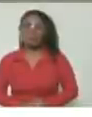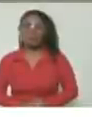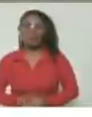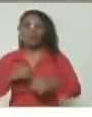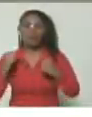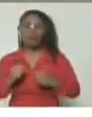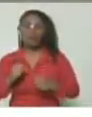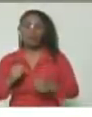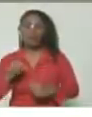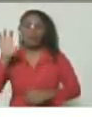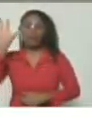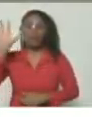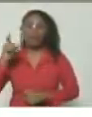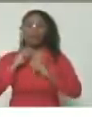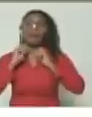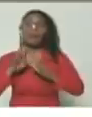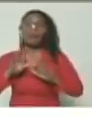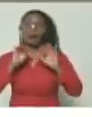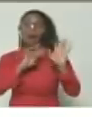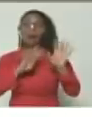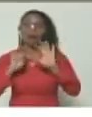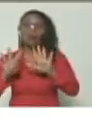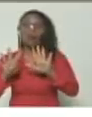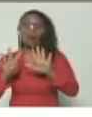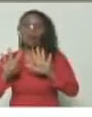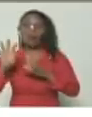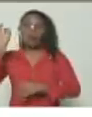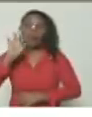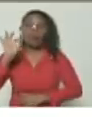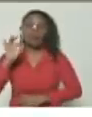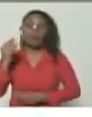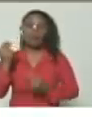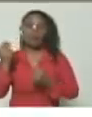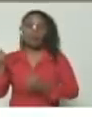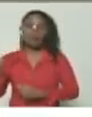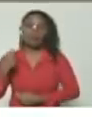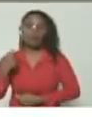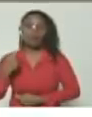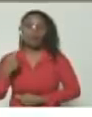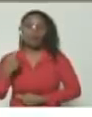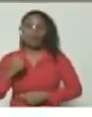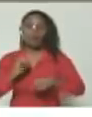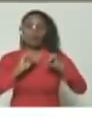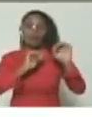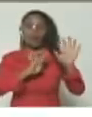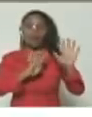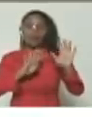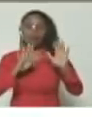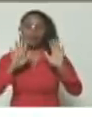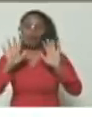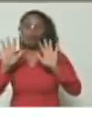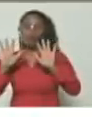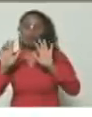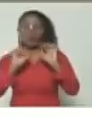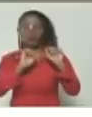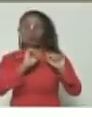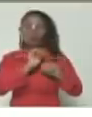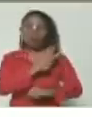que un país pierda el 99% de sus ingresos y pase de 48 mil millones de dólares